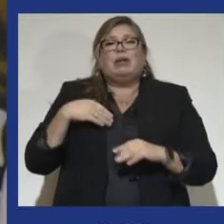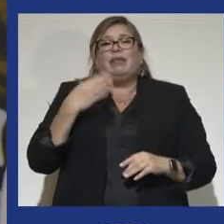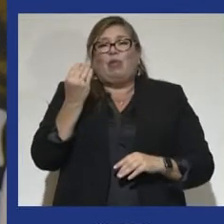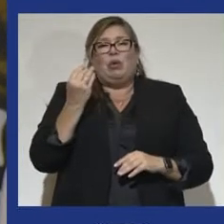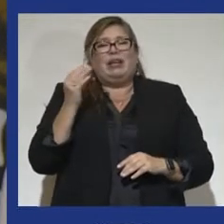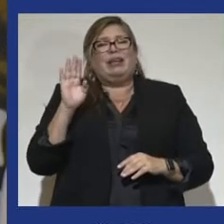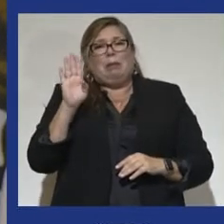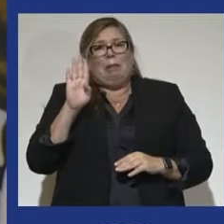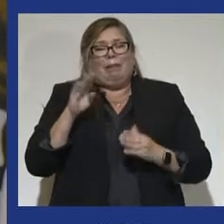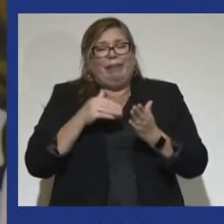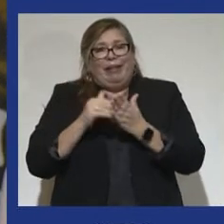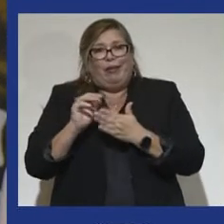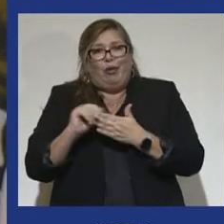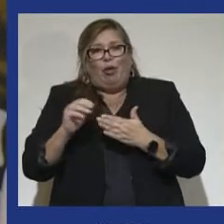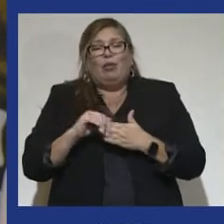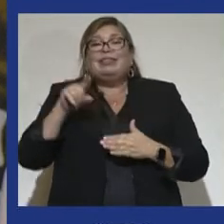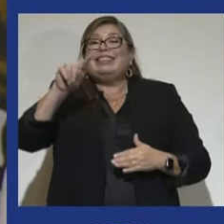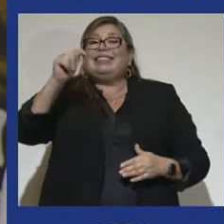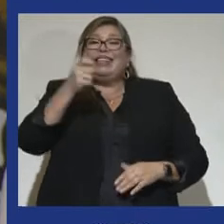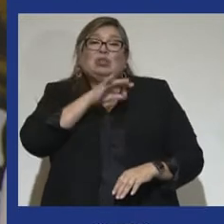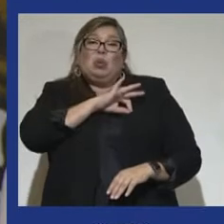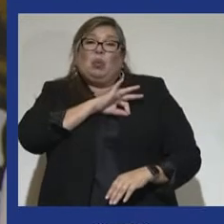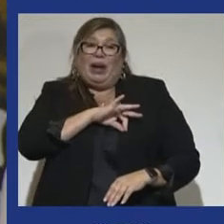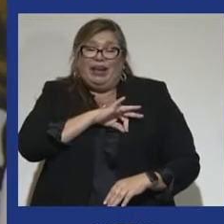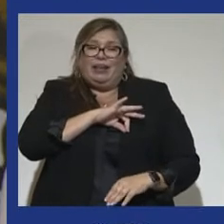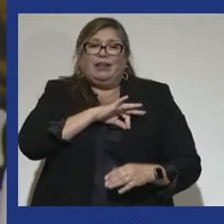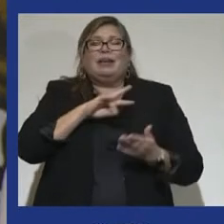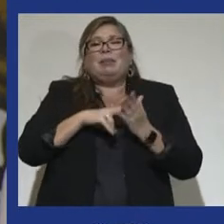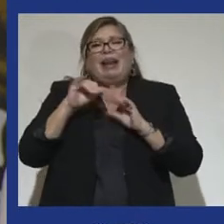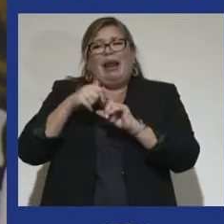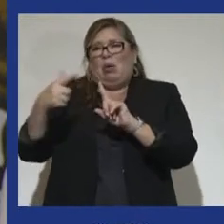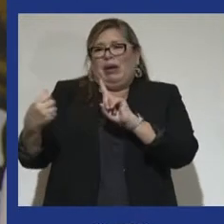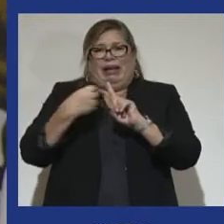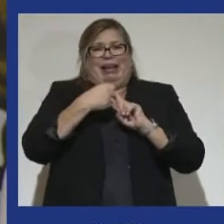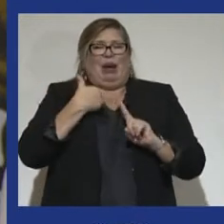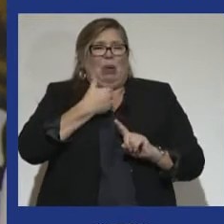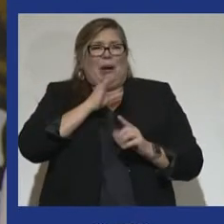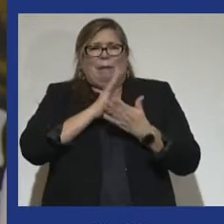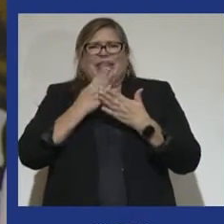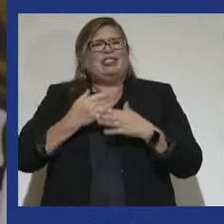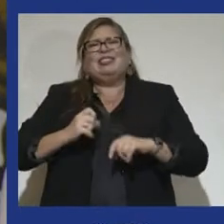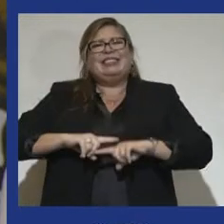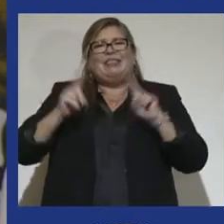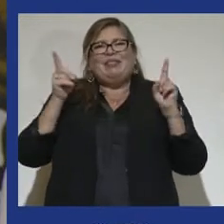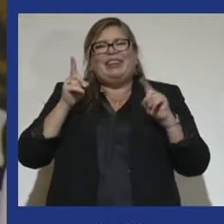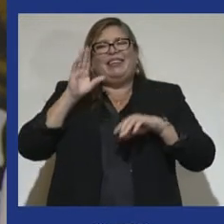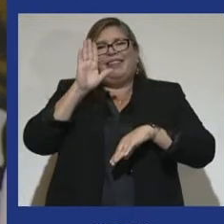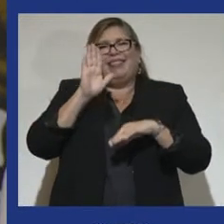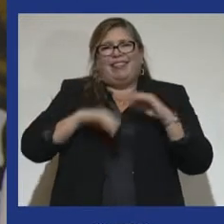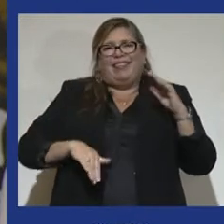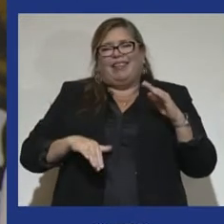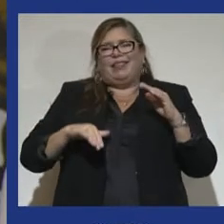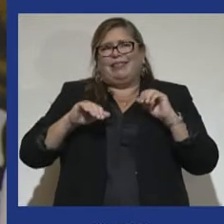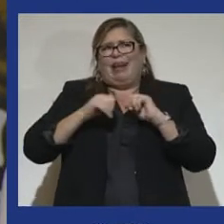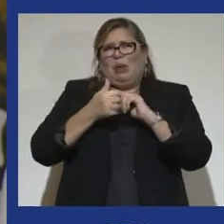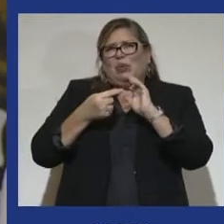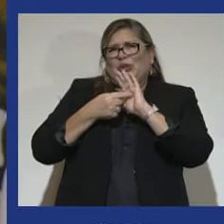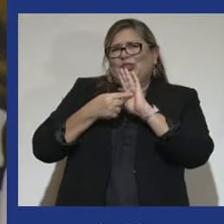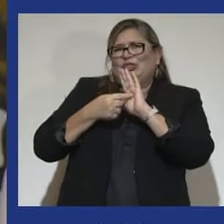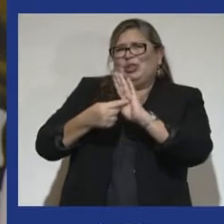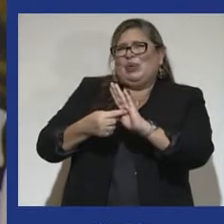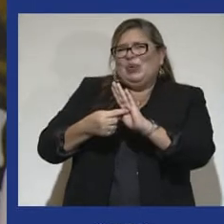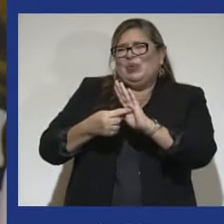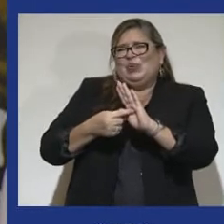de 14.000 millones hay créditos tributarios entonces afecta en el presupuesto de forma distinta a como